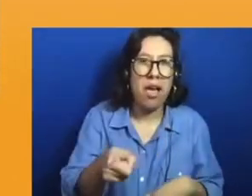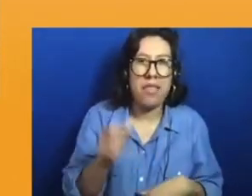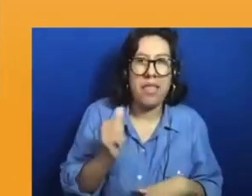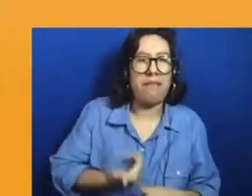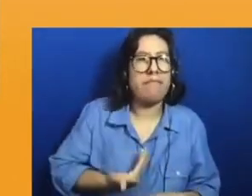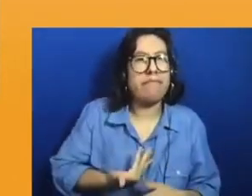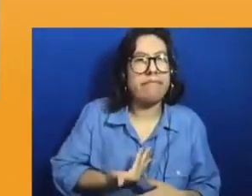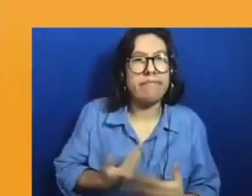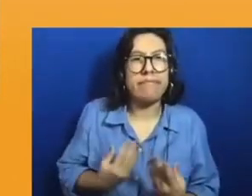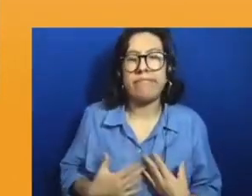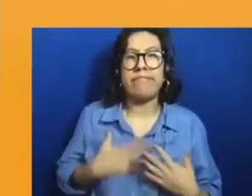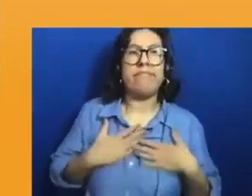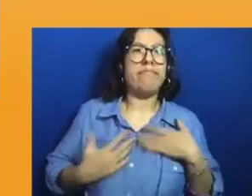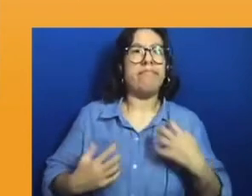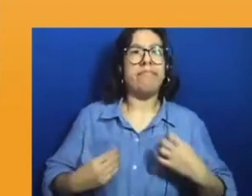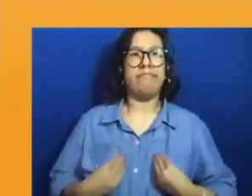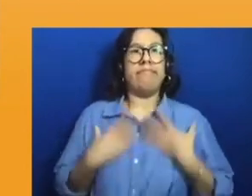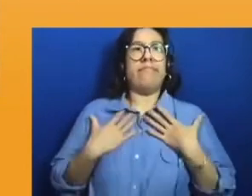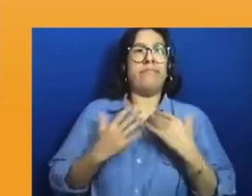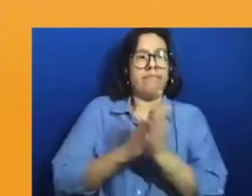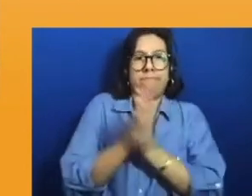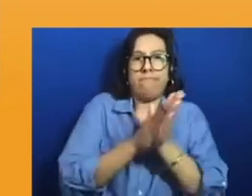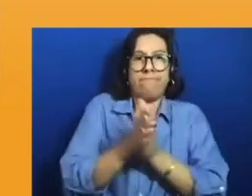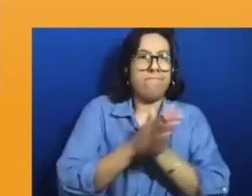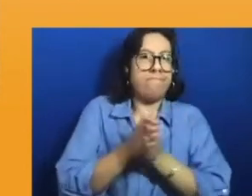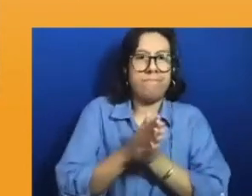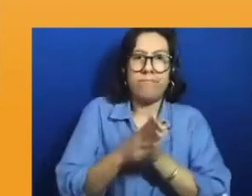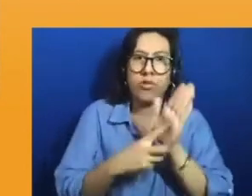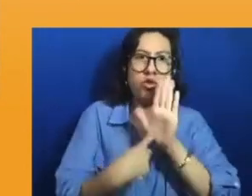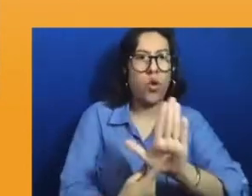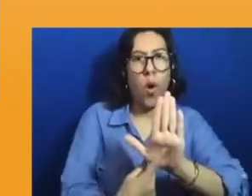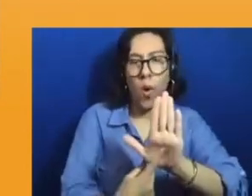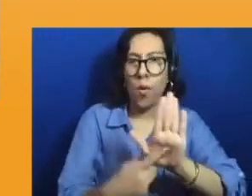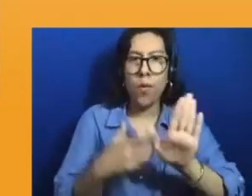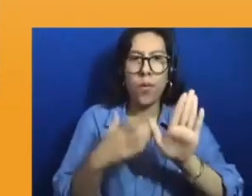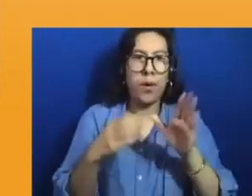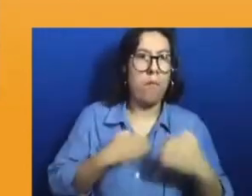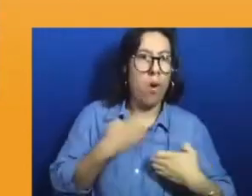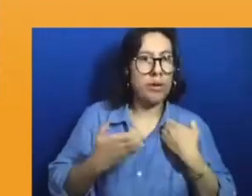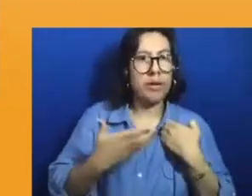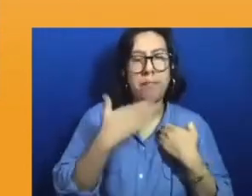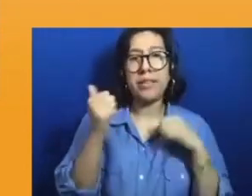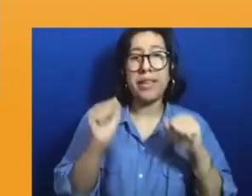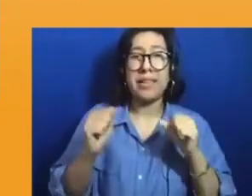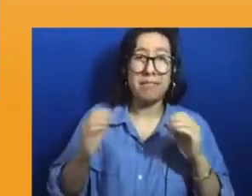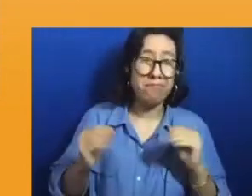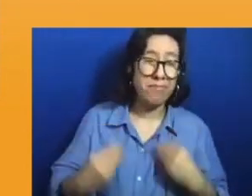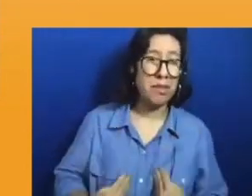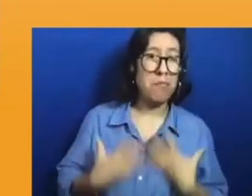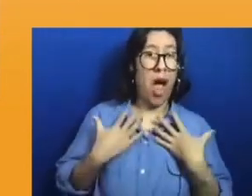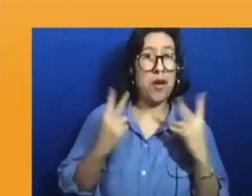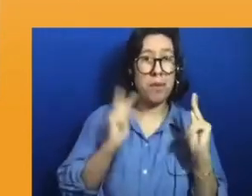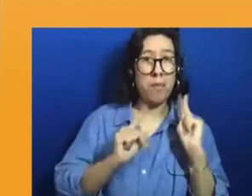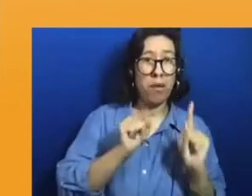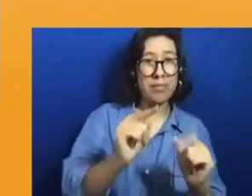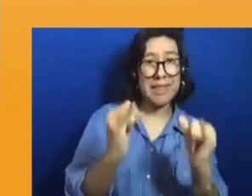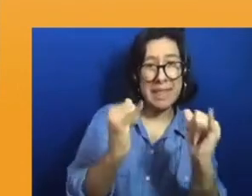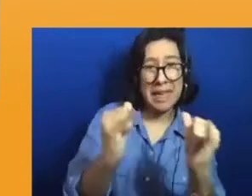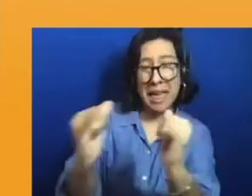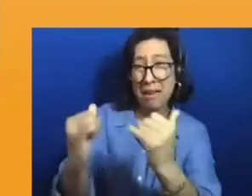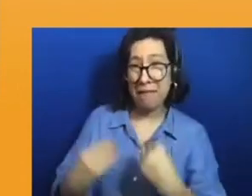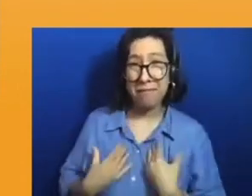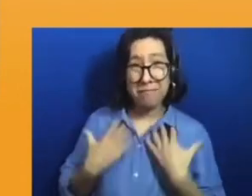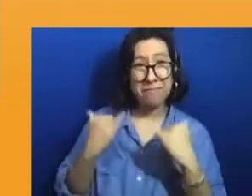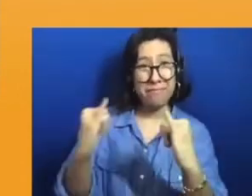como que te incendia el deseo de transmitir emociones lo mejor que puedas y